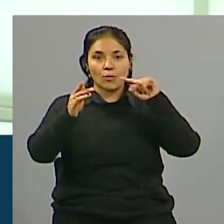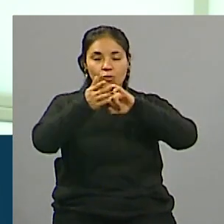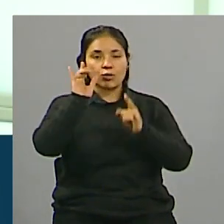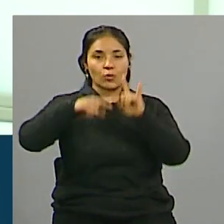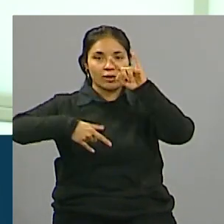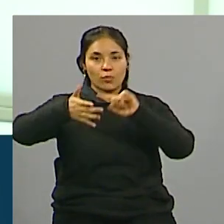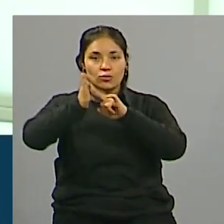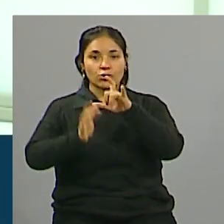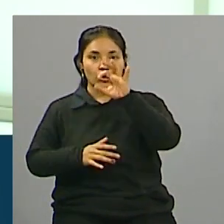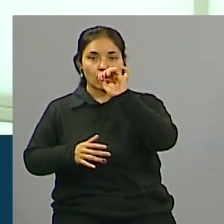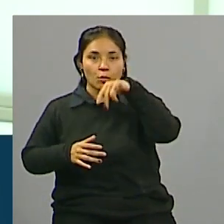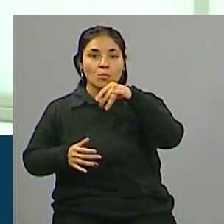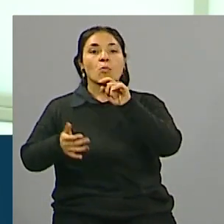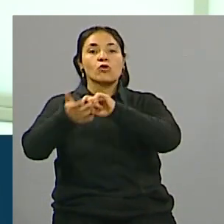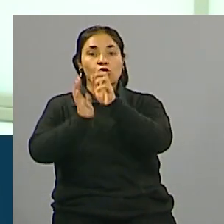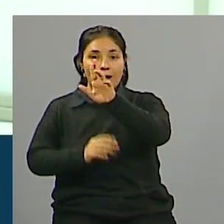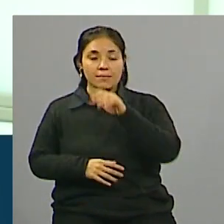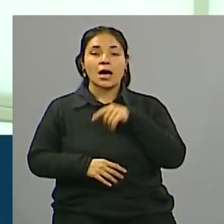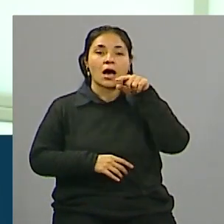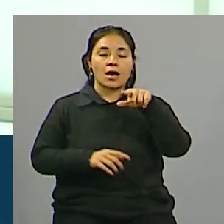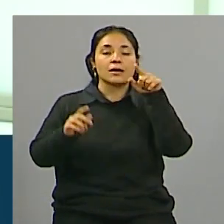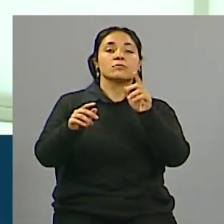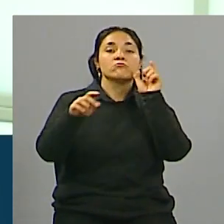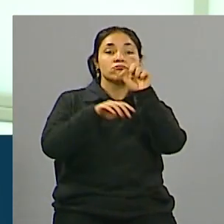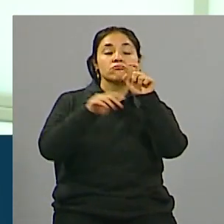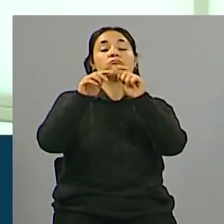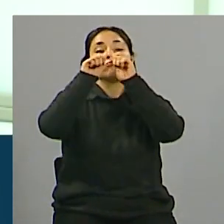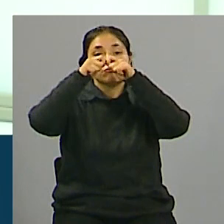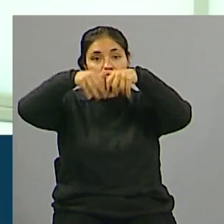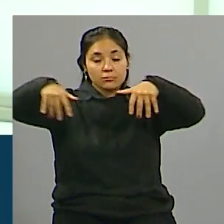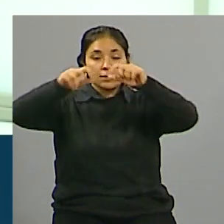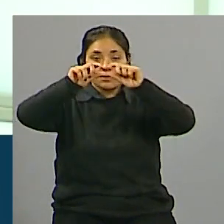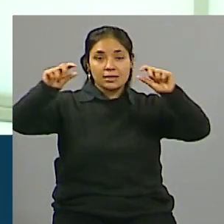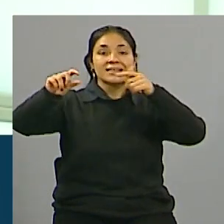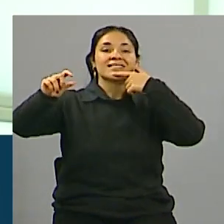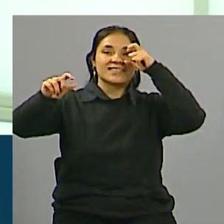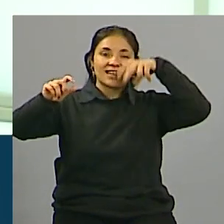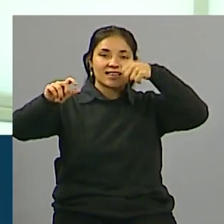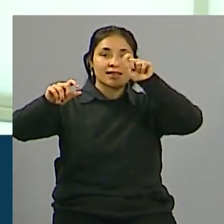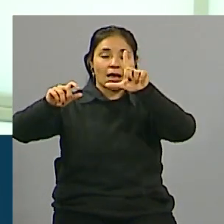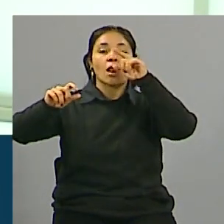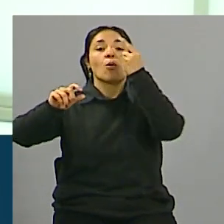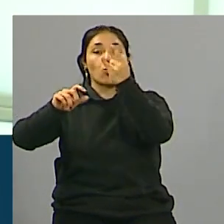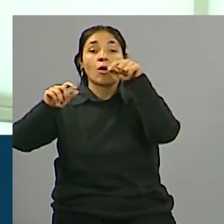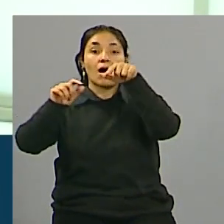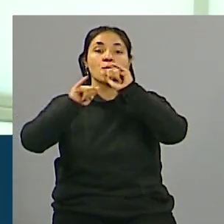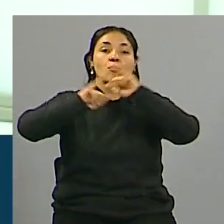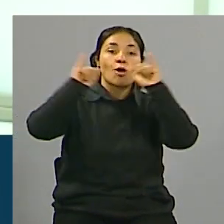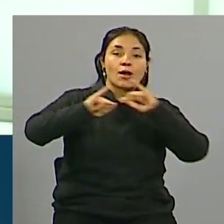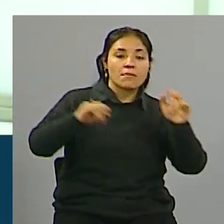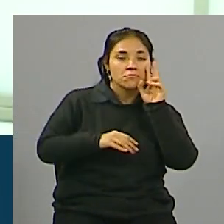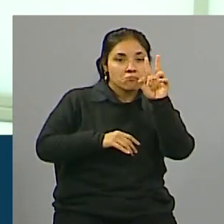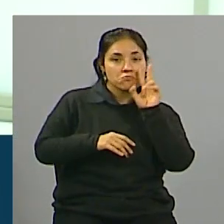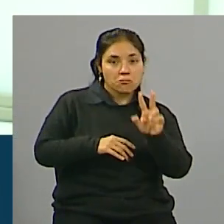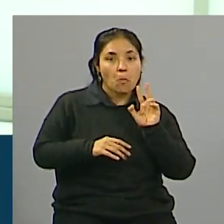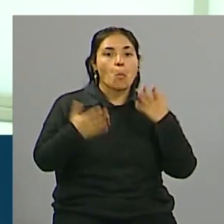www.unidiversidad.com.ar buscan la pestaña de Señal U y por supuesto también tienen la posibilidad de ver la programación y de incluso ver otros programas destacados que